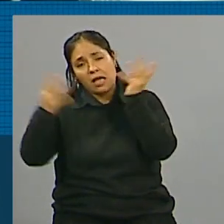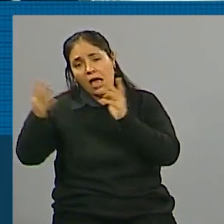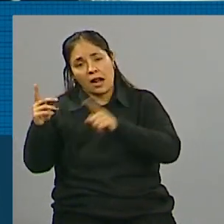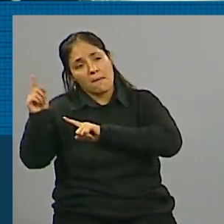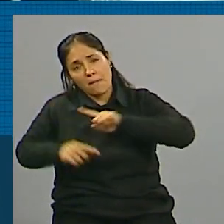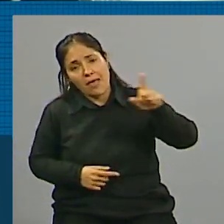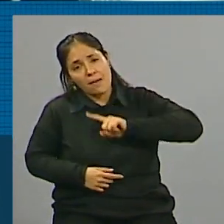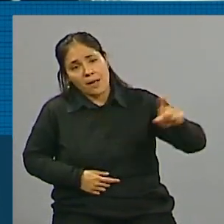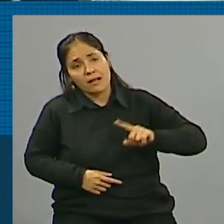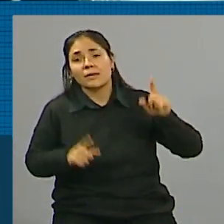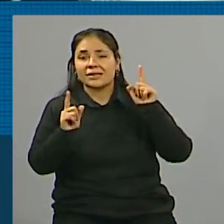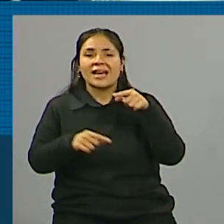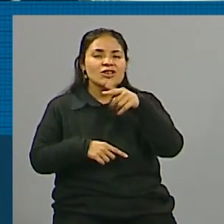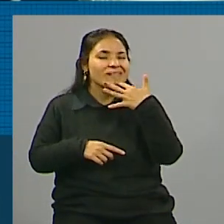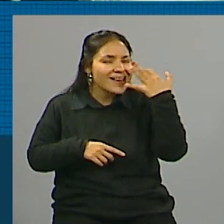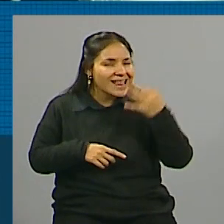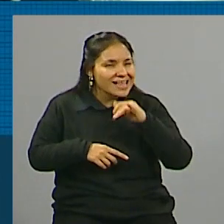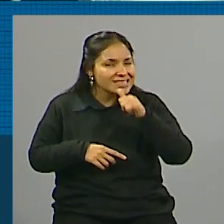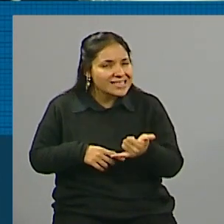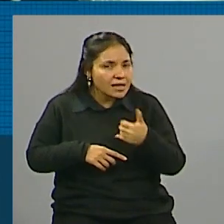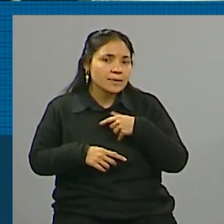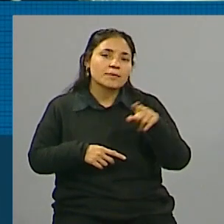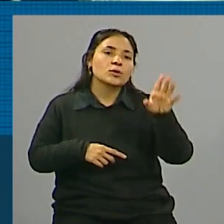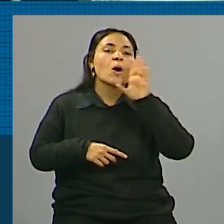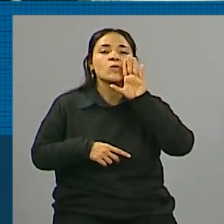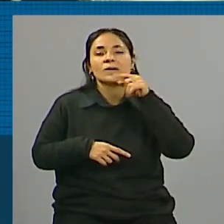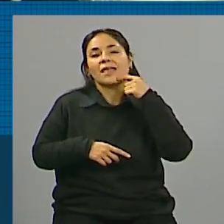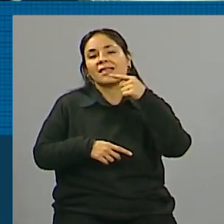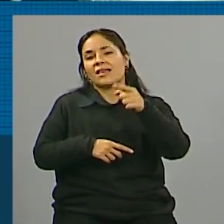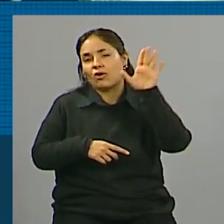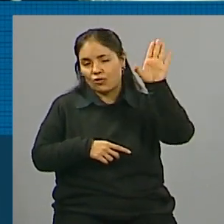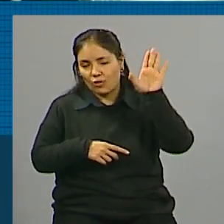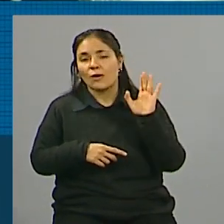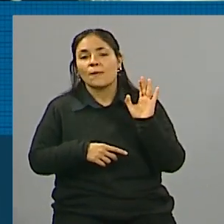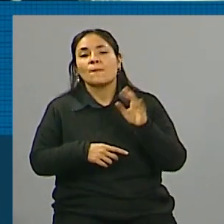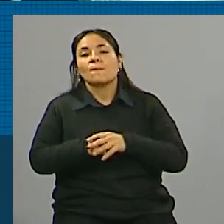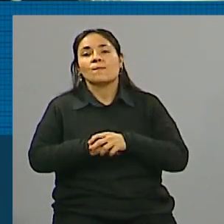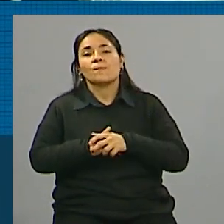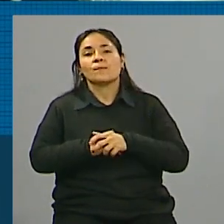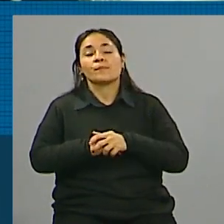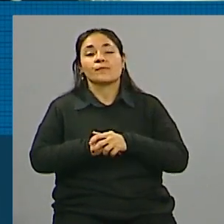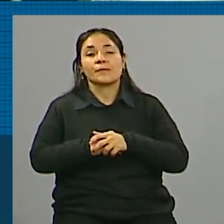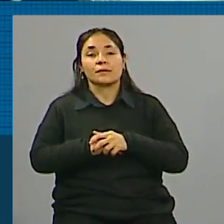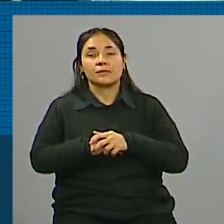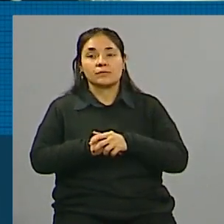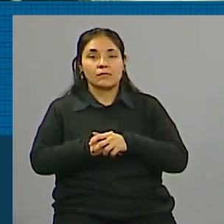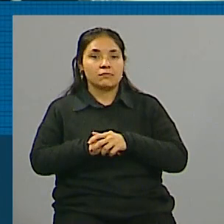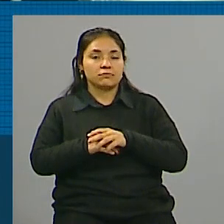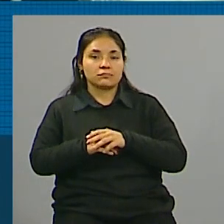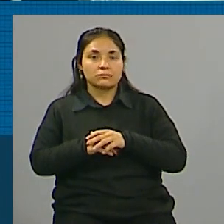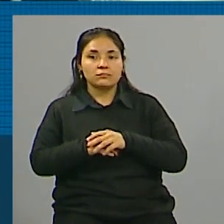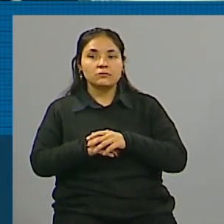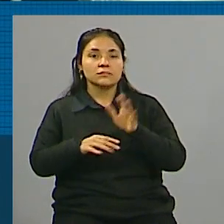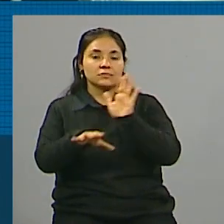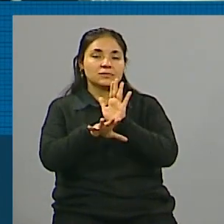es esto? Porque lo decía un portavoz de la Casa Blanca, es lo que citaban los medios estadounidenses, y hablaban de datos de